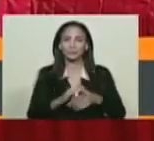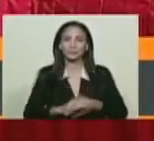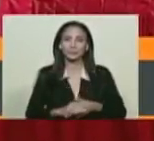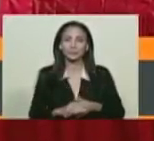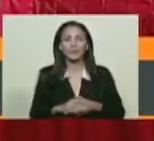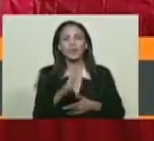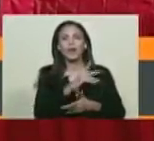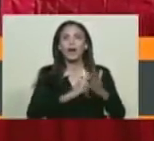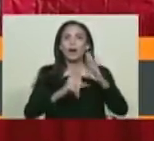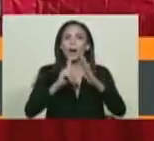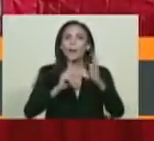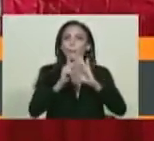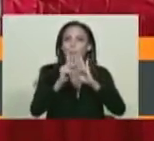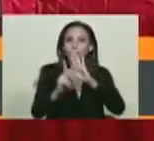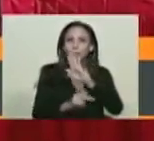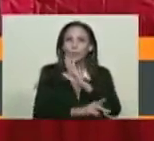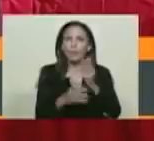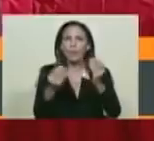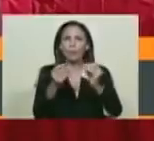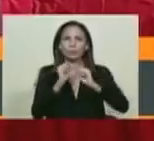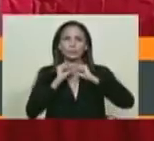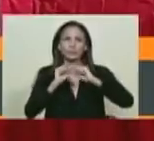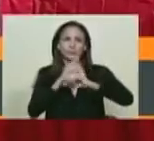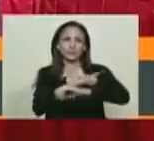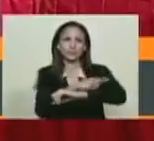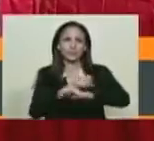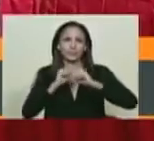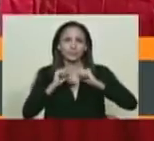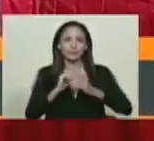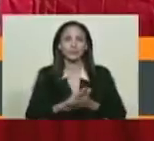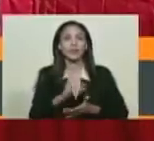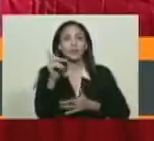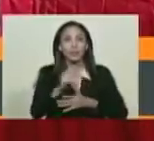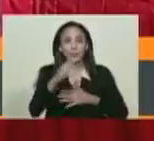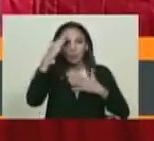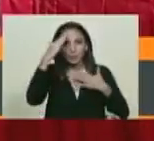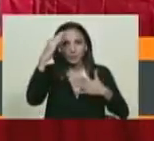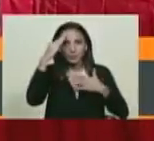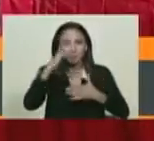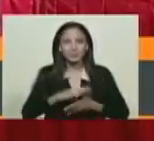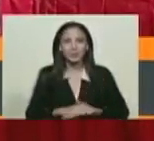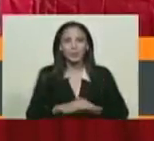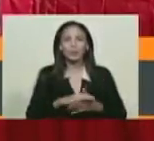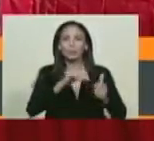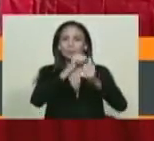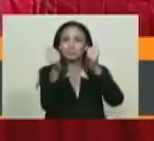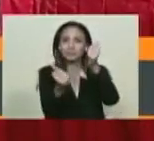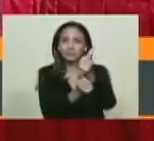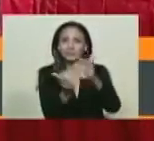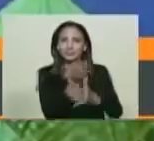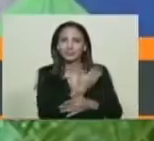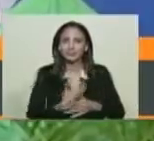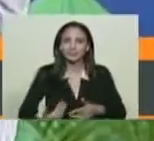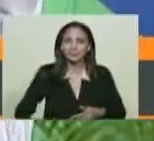un programa con mucha energía, con mucho ánimo. Vamos a saludar a Jorge Rodríguez, vicepresidente